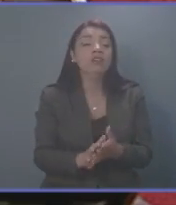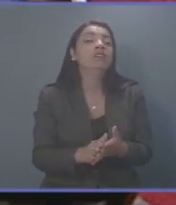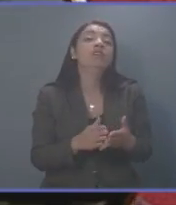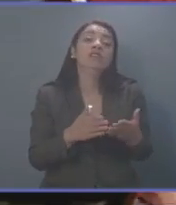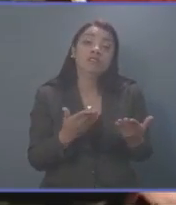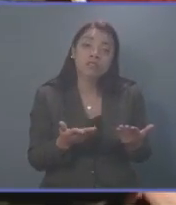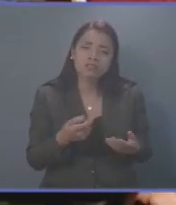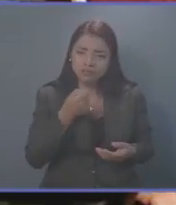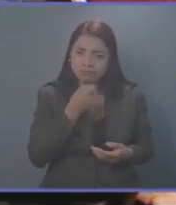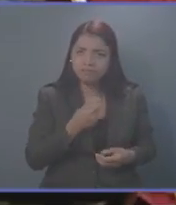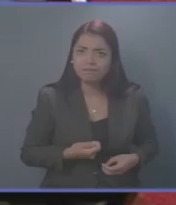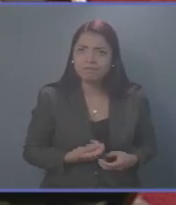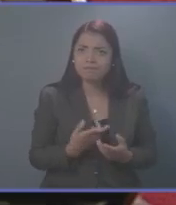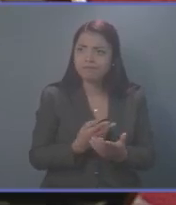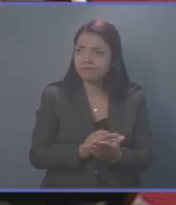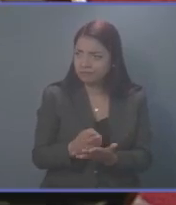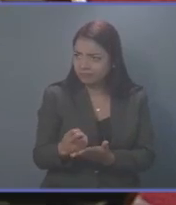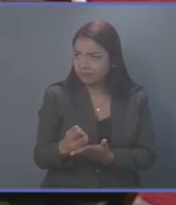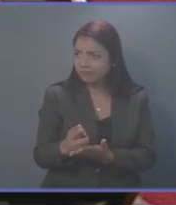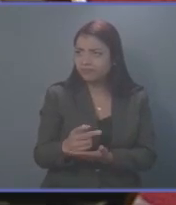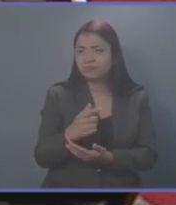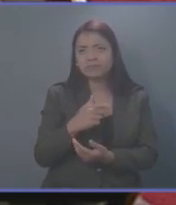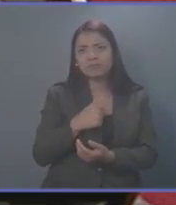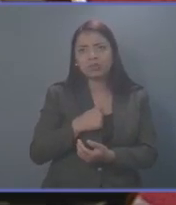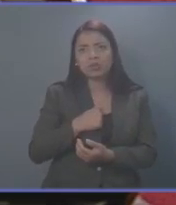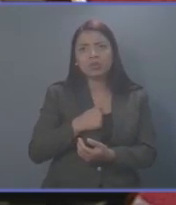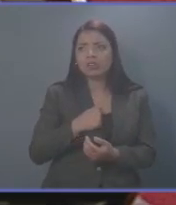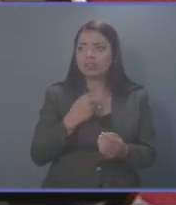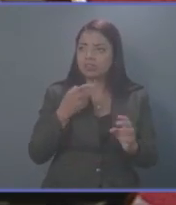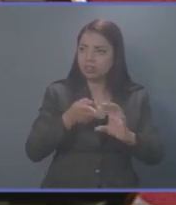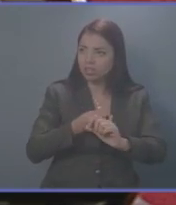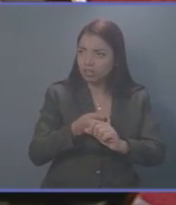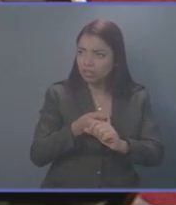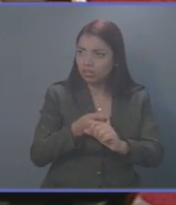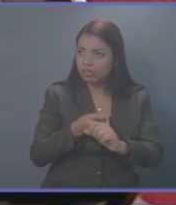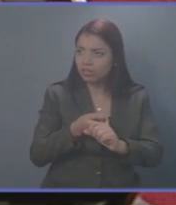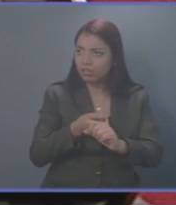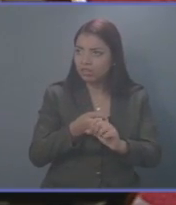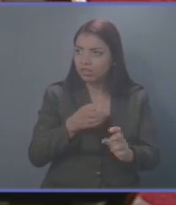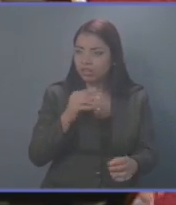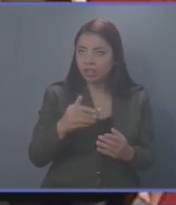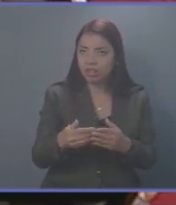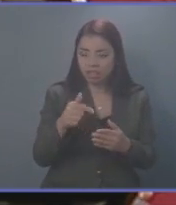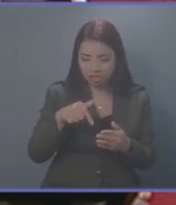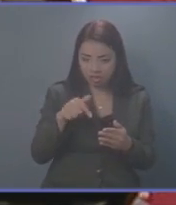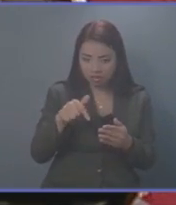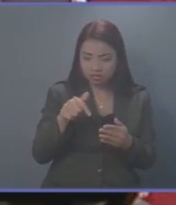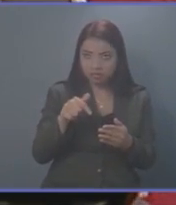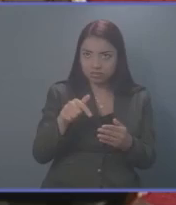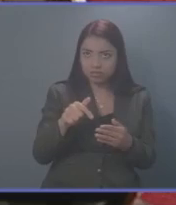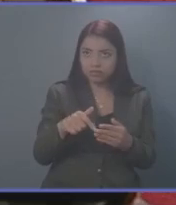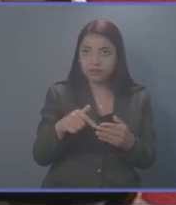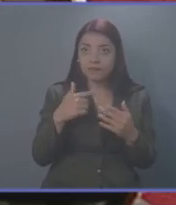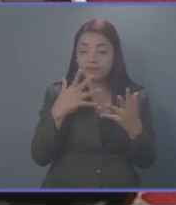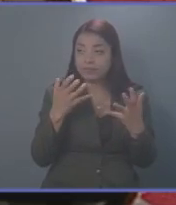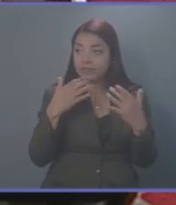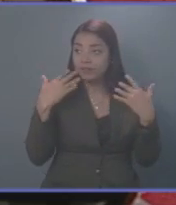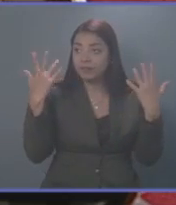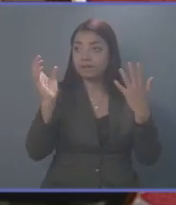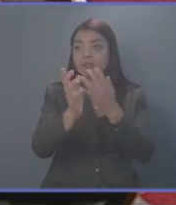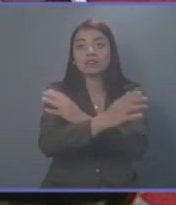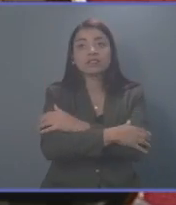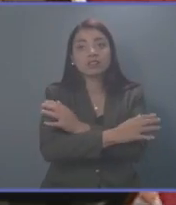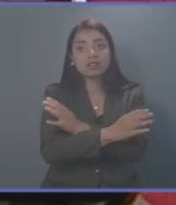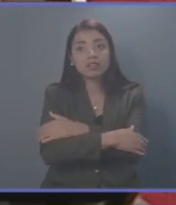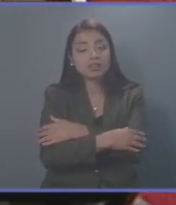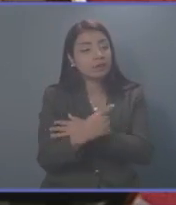hacerles una confesión. Yo deserté de la promoción previa. Quiero felicitar a los